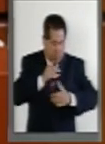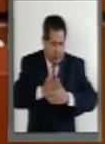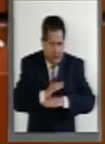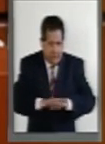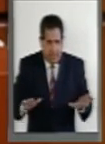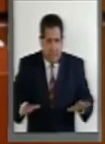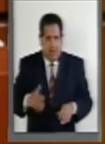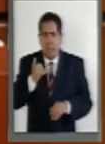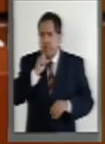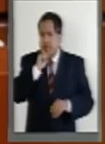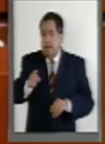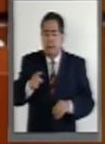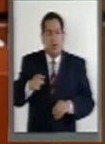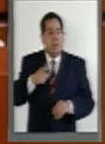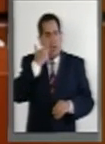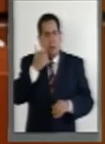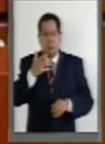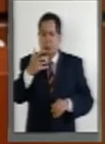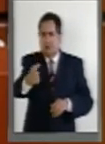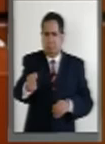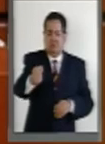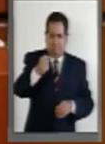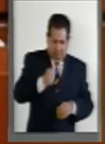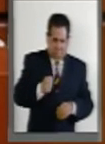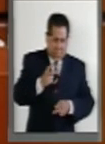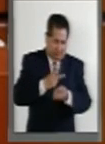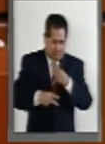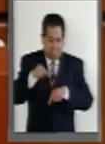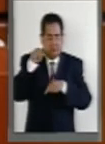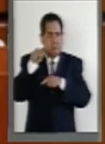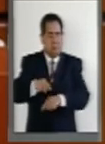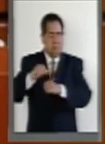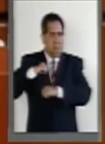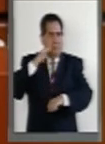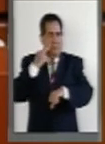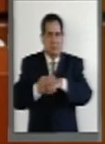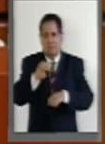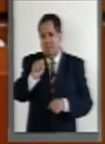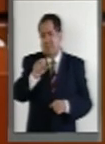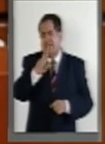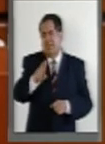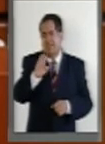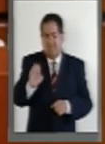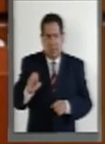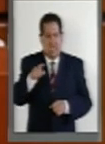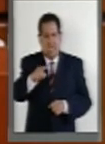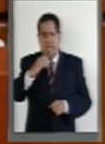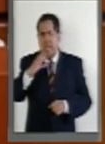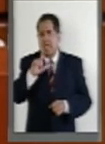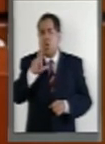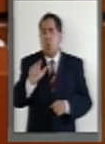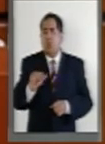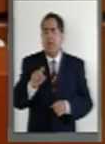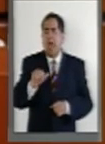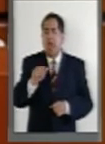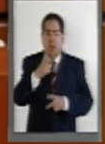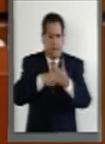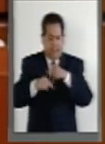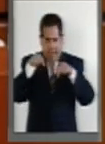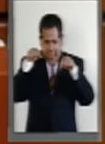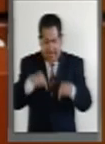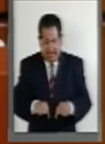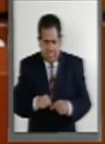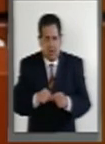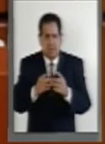pedir la comparecencia inmediata de la canciller Claudia Ruiz Massieu ante el pleno de